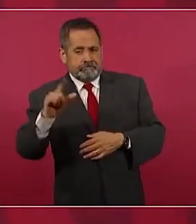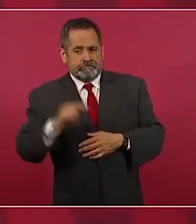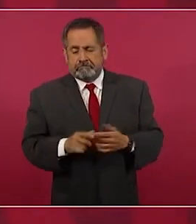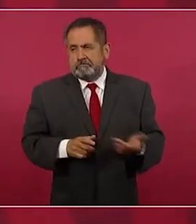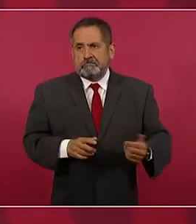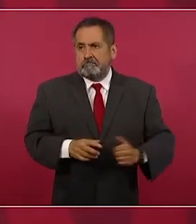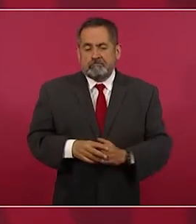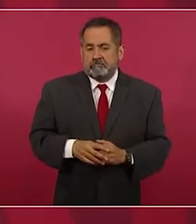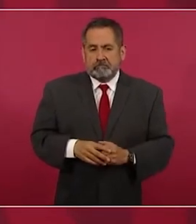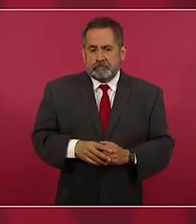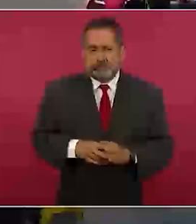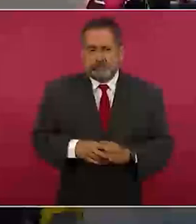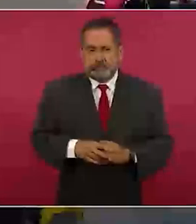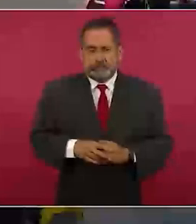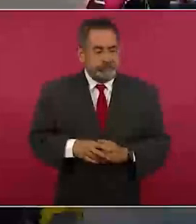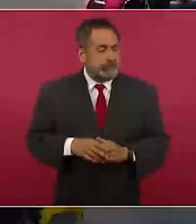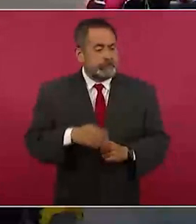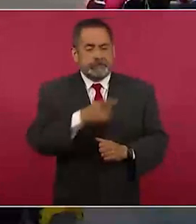se